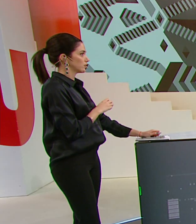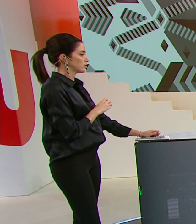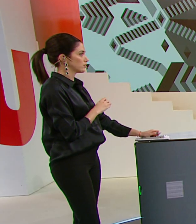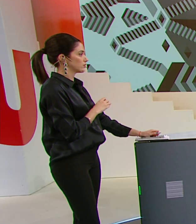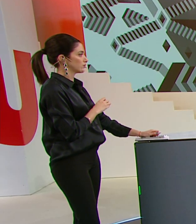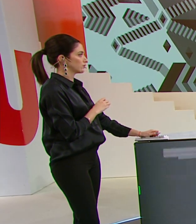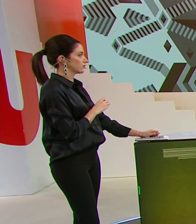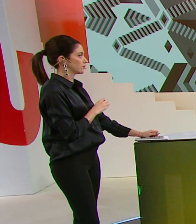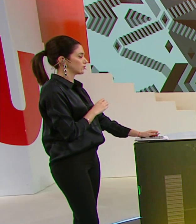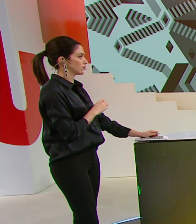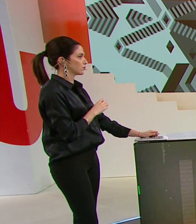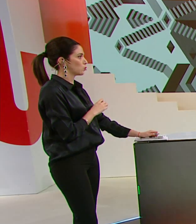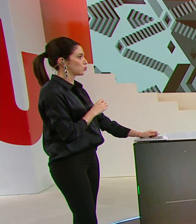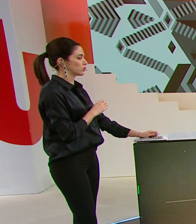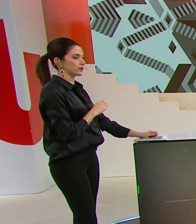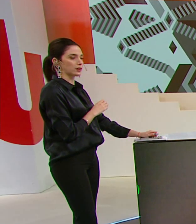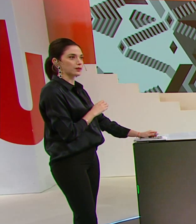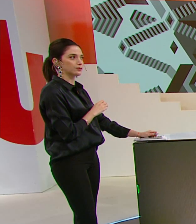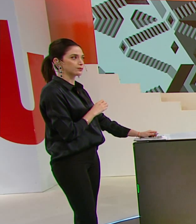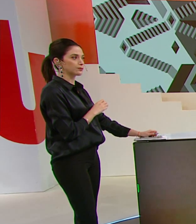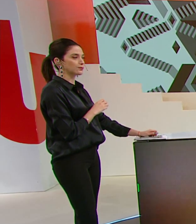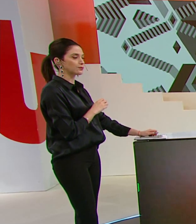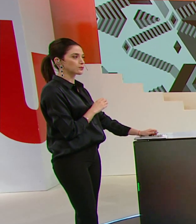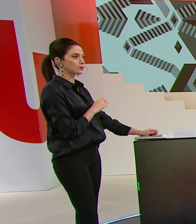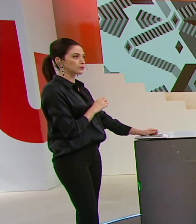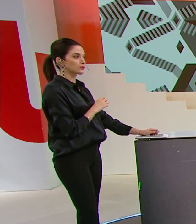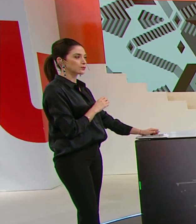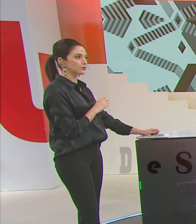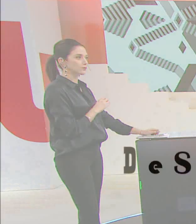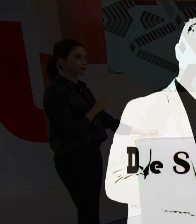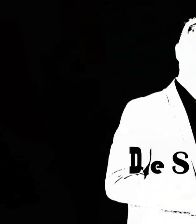en los últimos 70 años fuego otra vez a dar